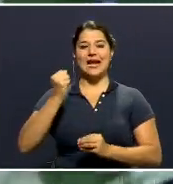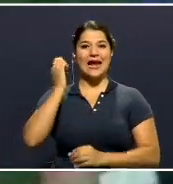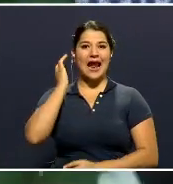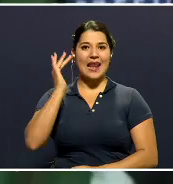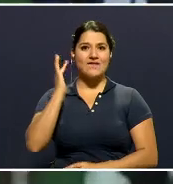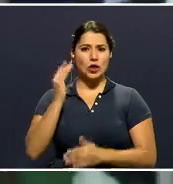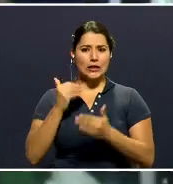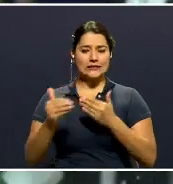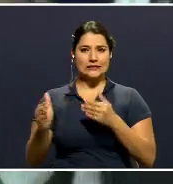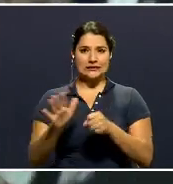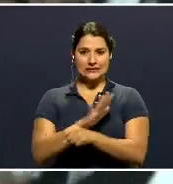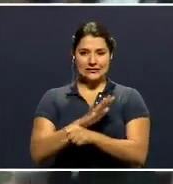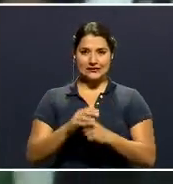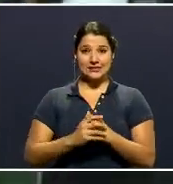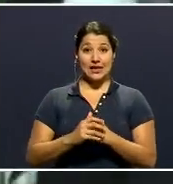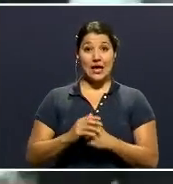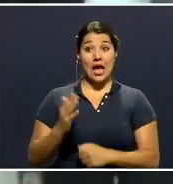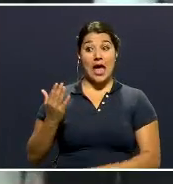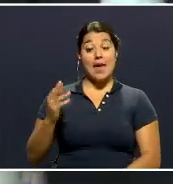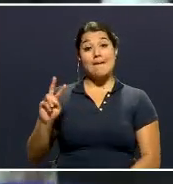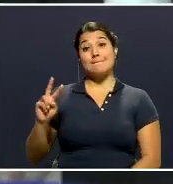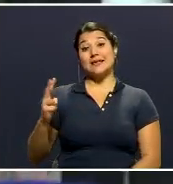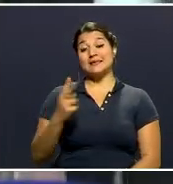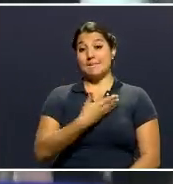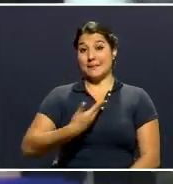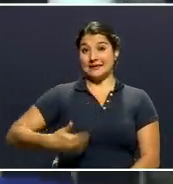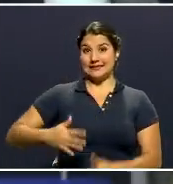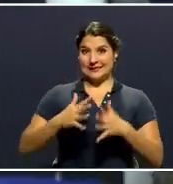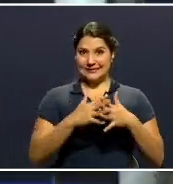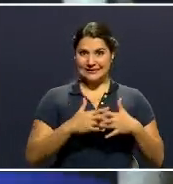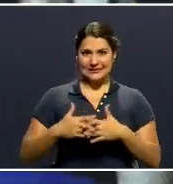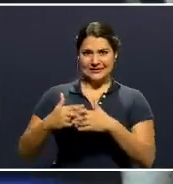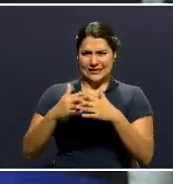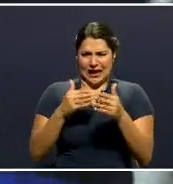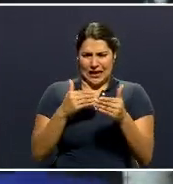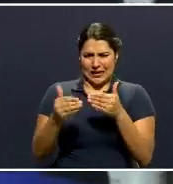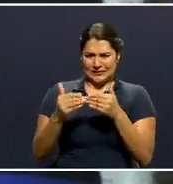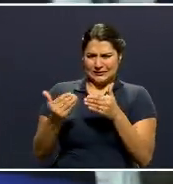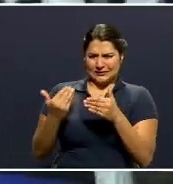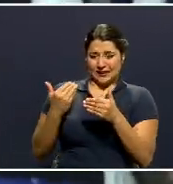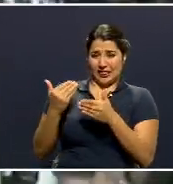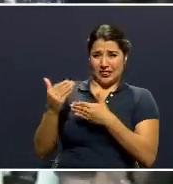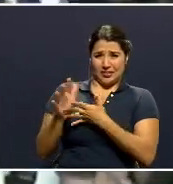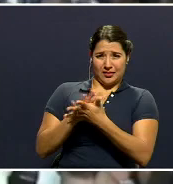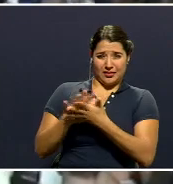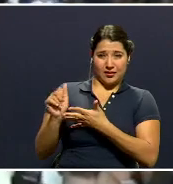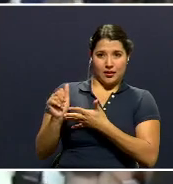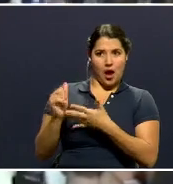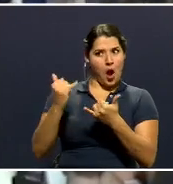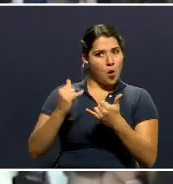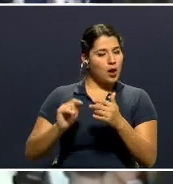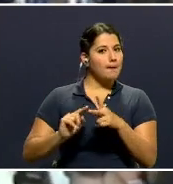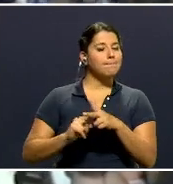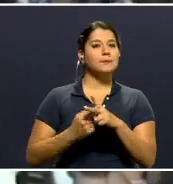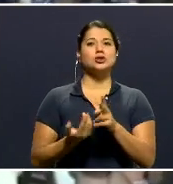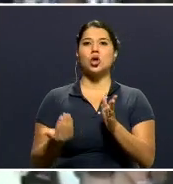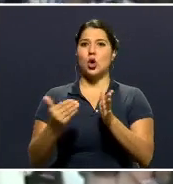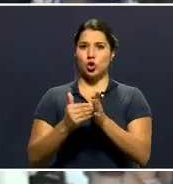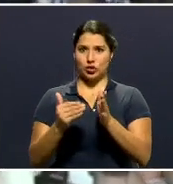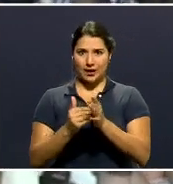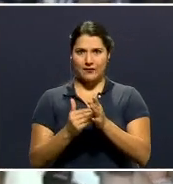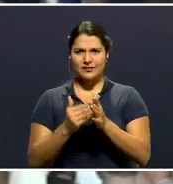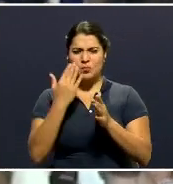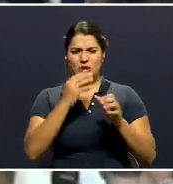California. El ex vicepresidente estadounidense, al borde del desastre hace unos días, ha despegado tras las renuncias y el apoyo a